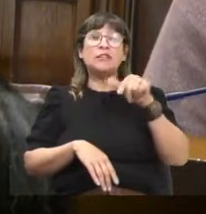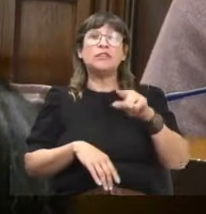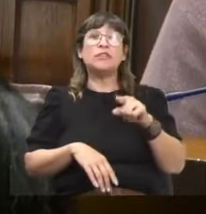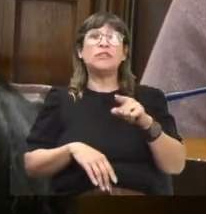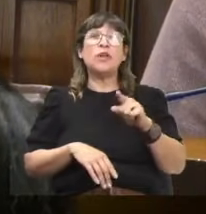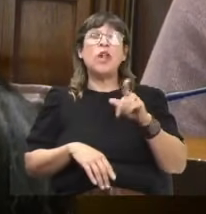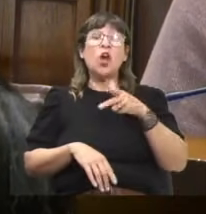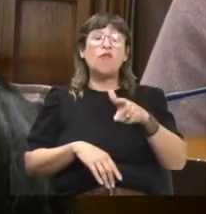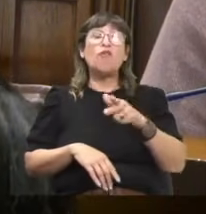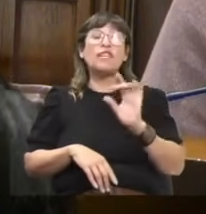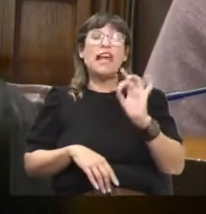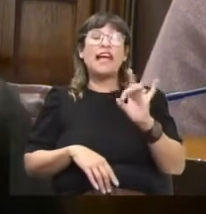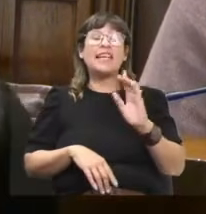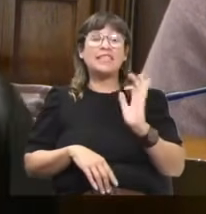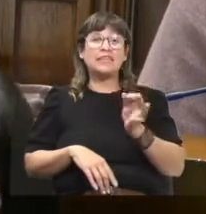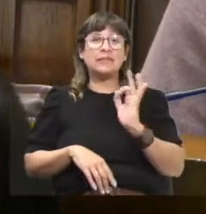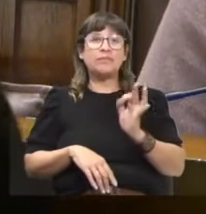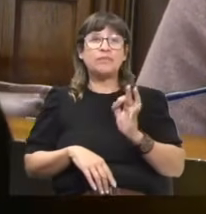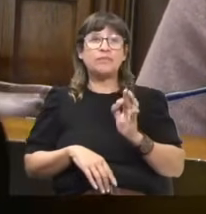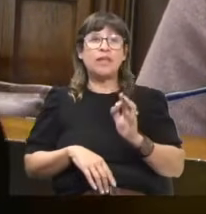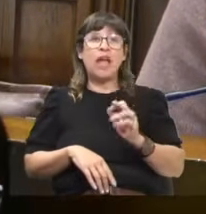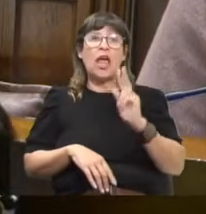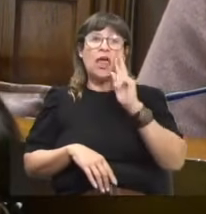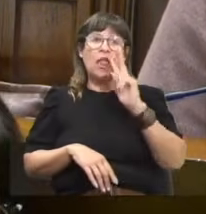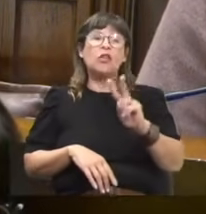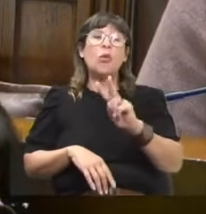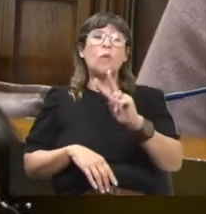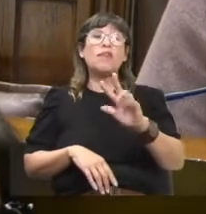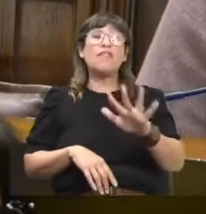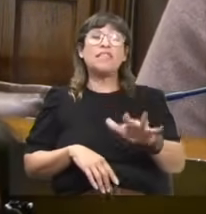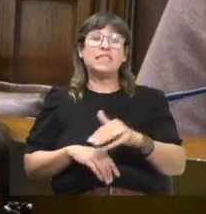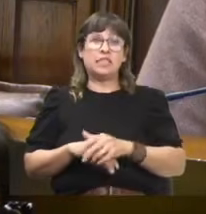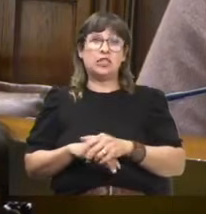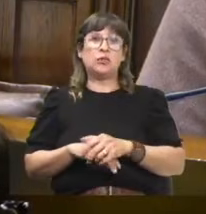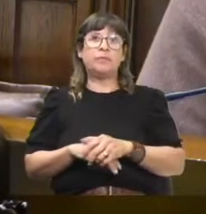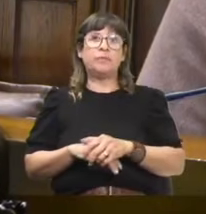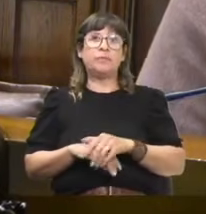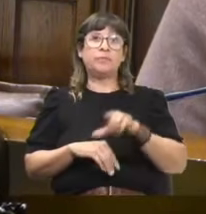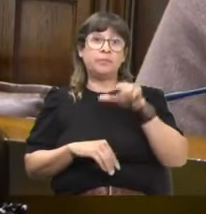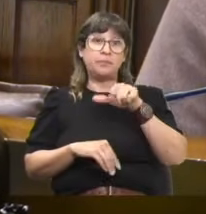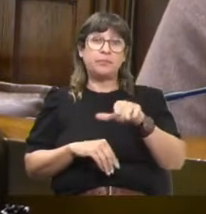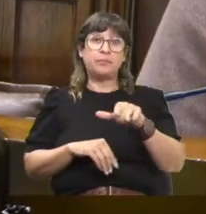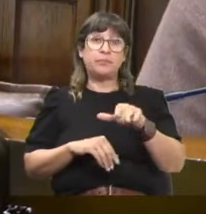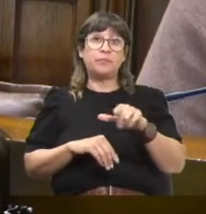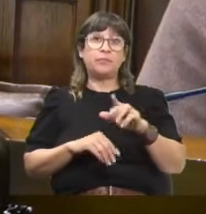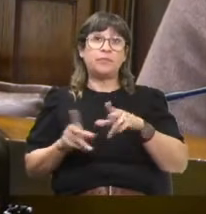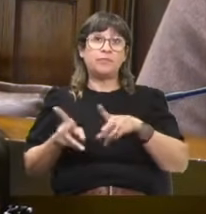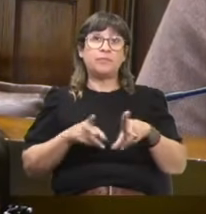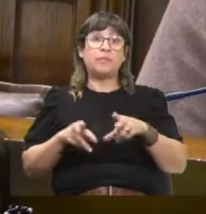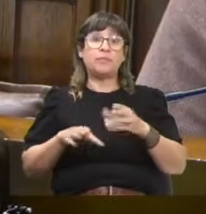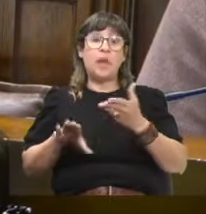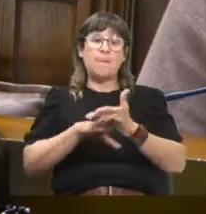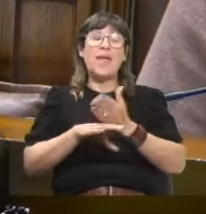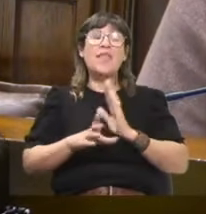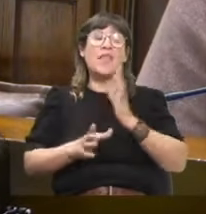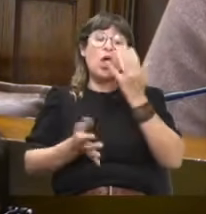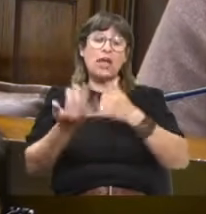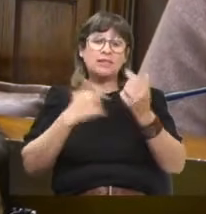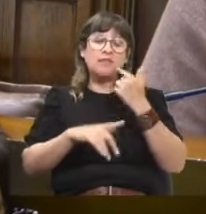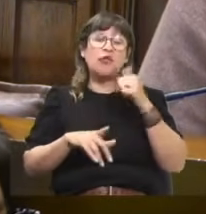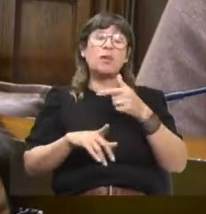de octubre del 2025, en el marco del pedido de acceso a información